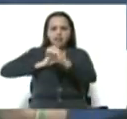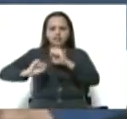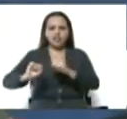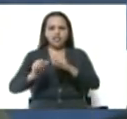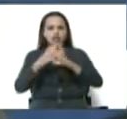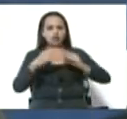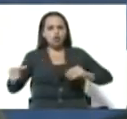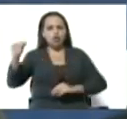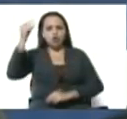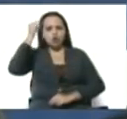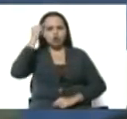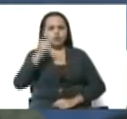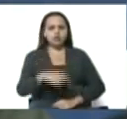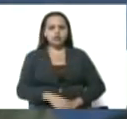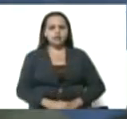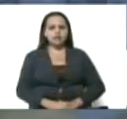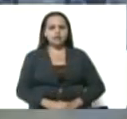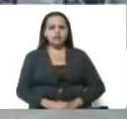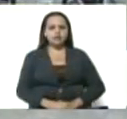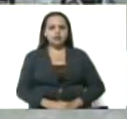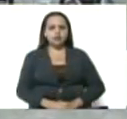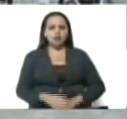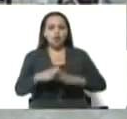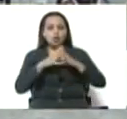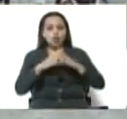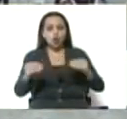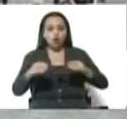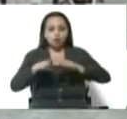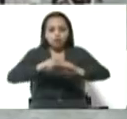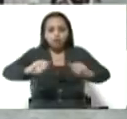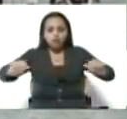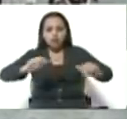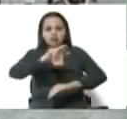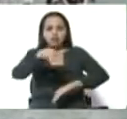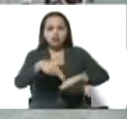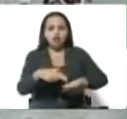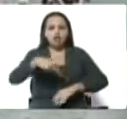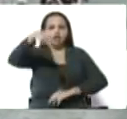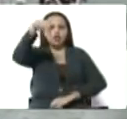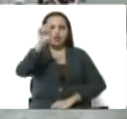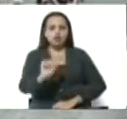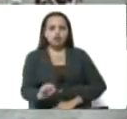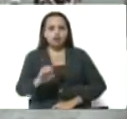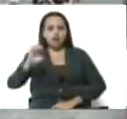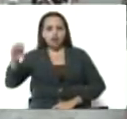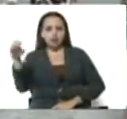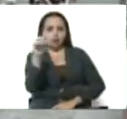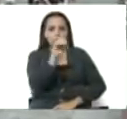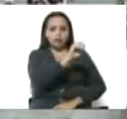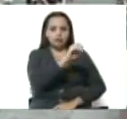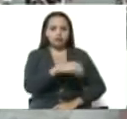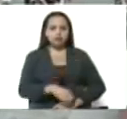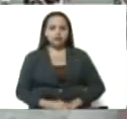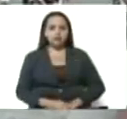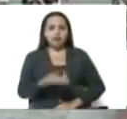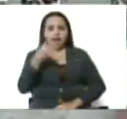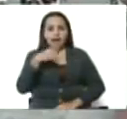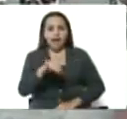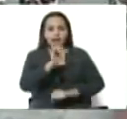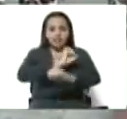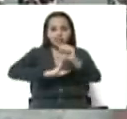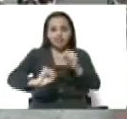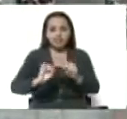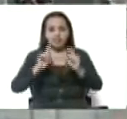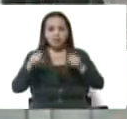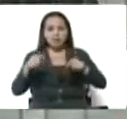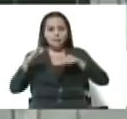todos los días el vasto territorio nacional de norte a sur de este a oeste ahí están en los mares